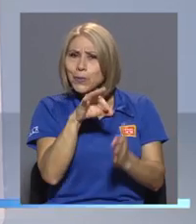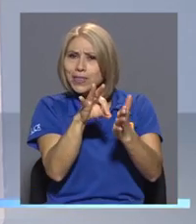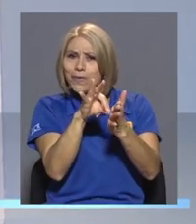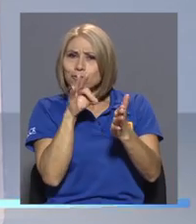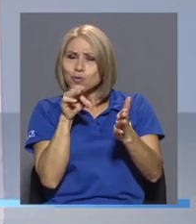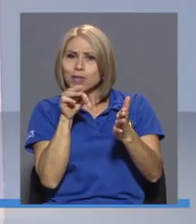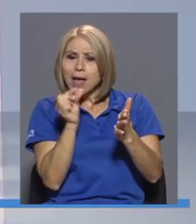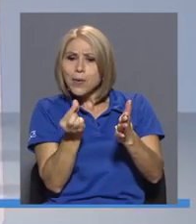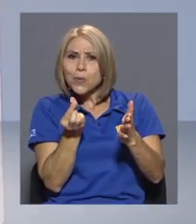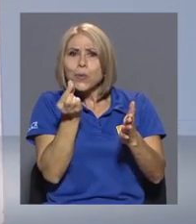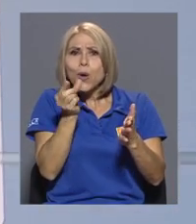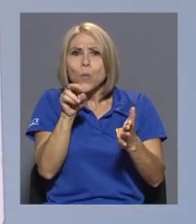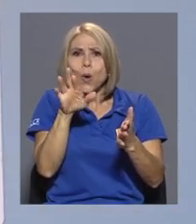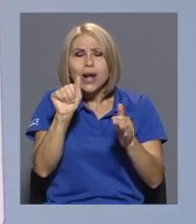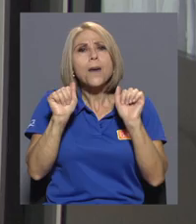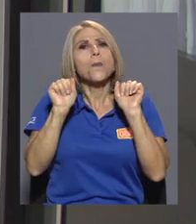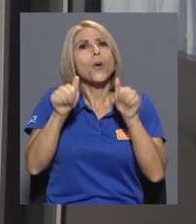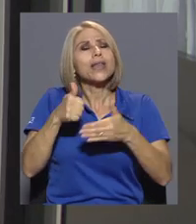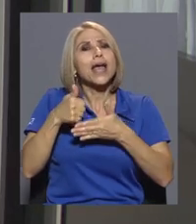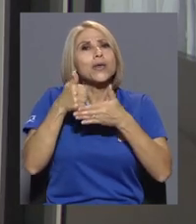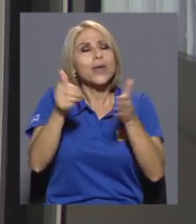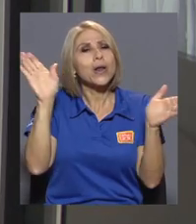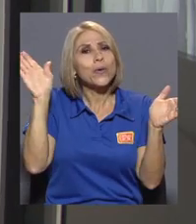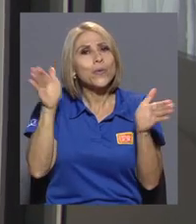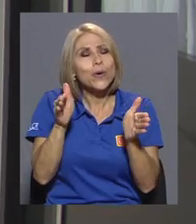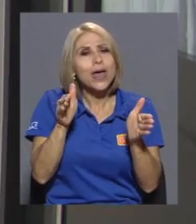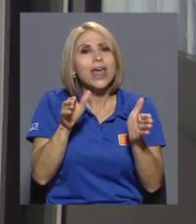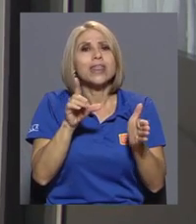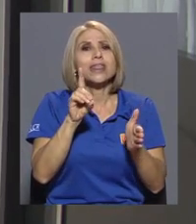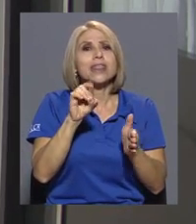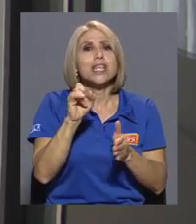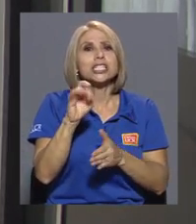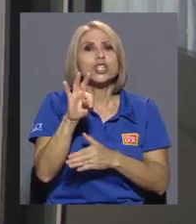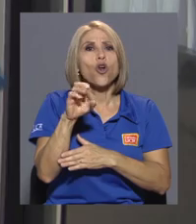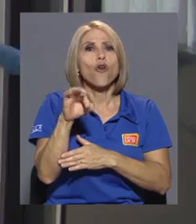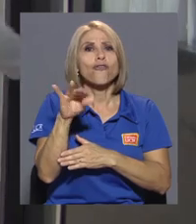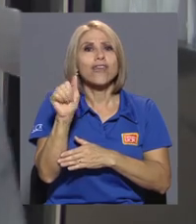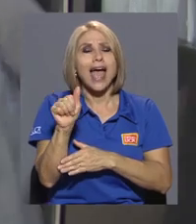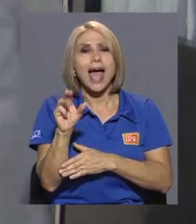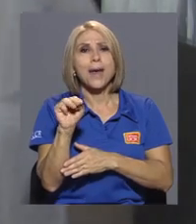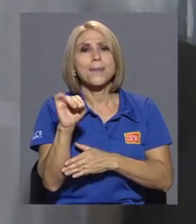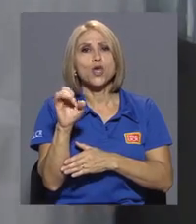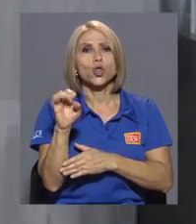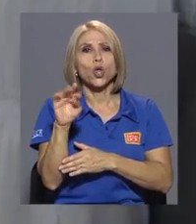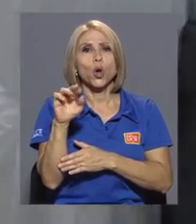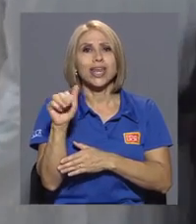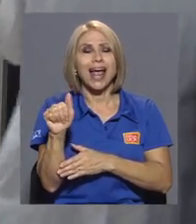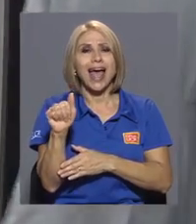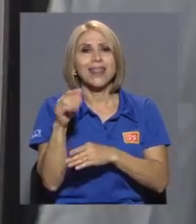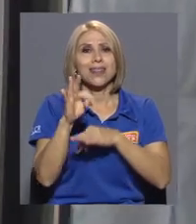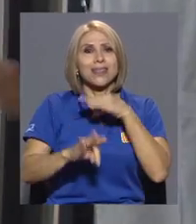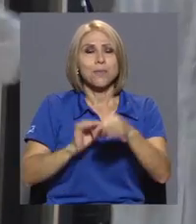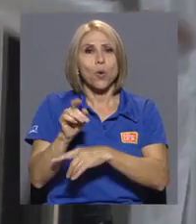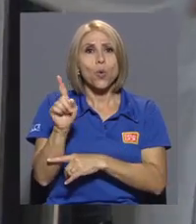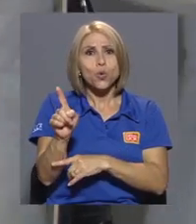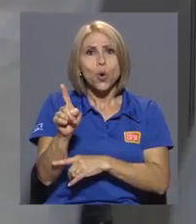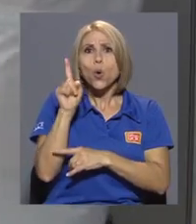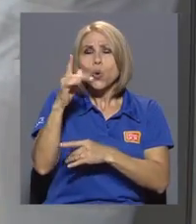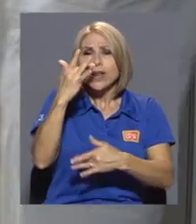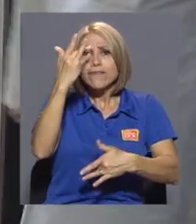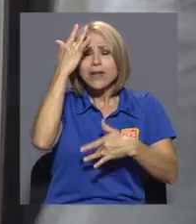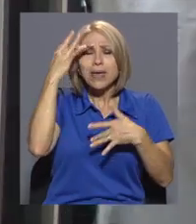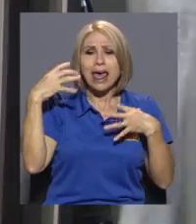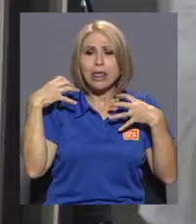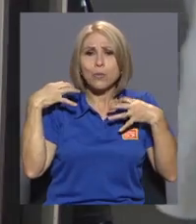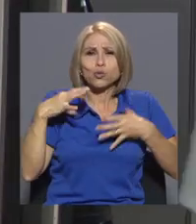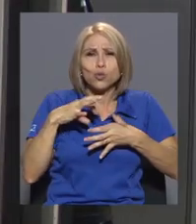ayudar a mitigar algunos de los efectos de la distrofia miotónica tipo 1, una de las enfermedades neuromusculares más raras registradas en la